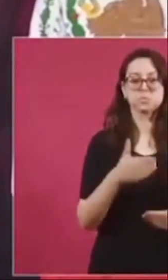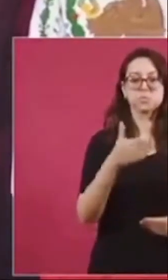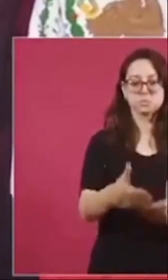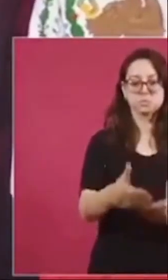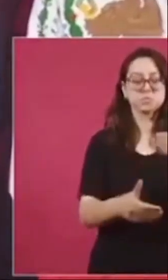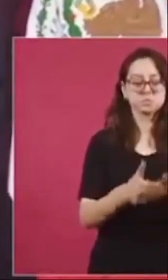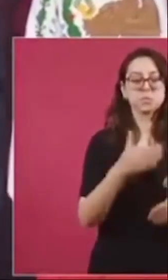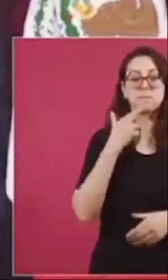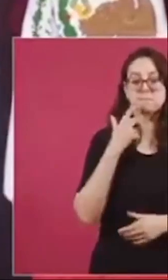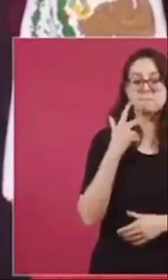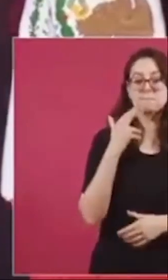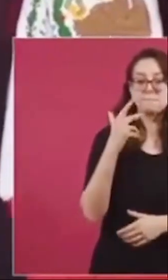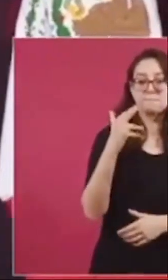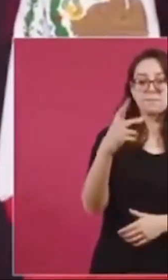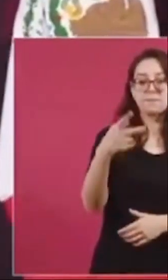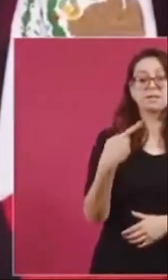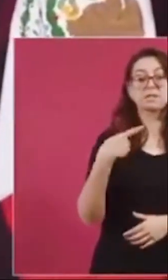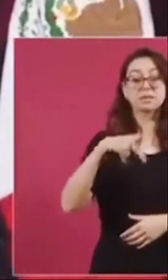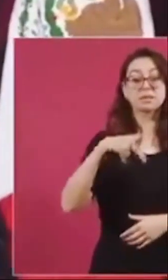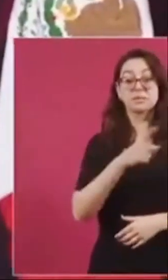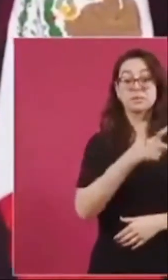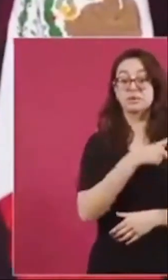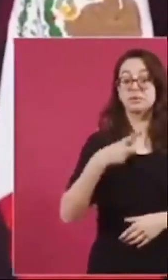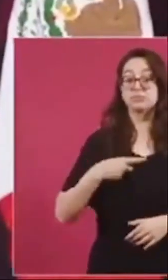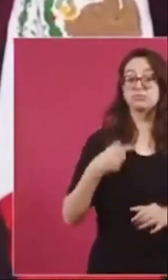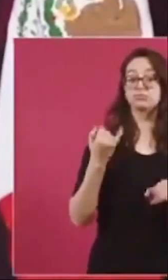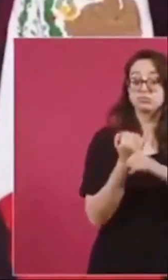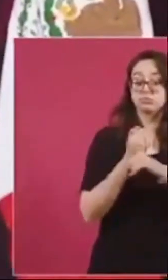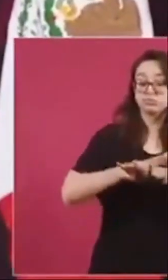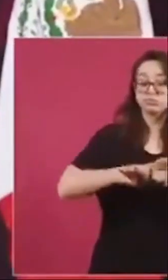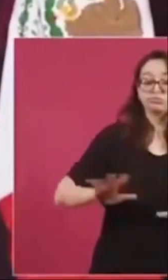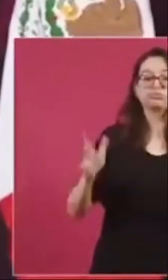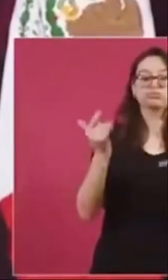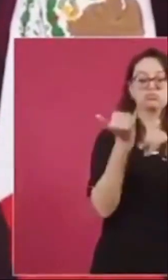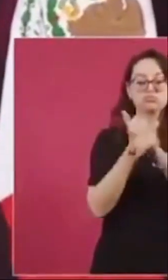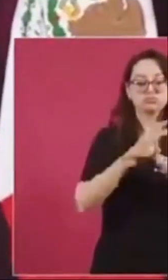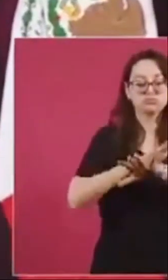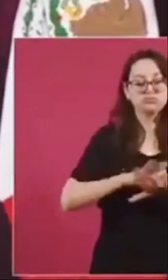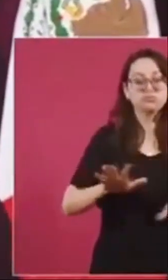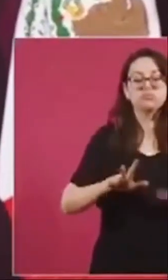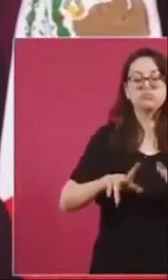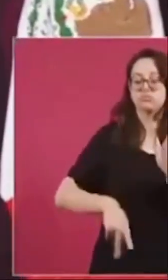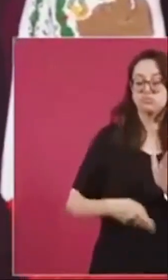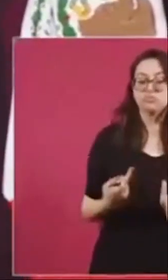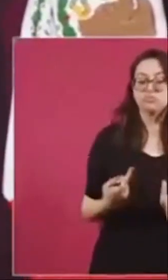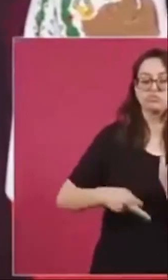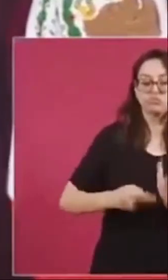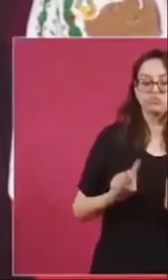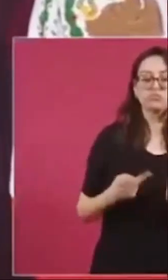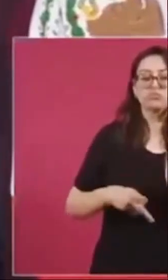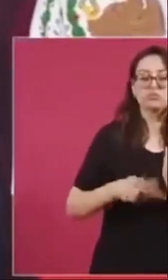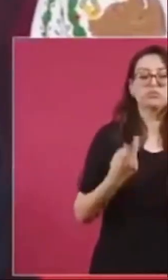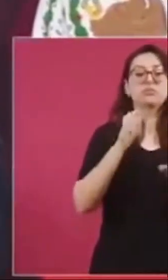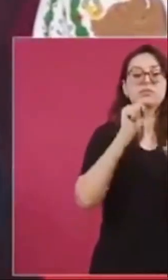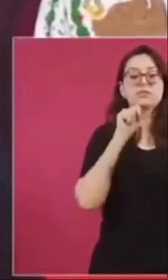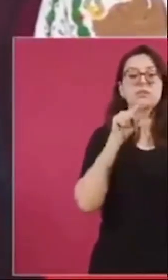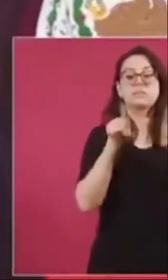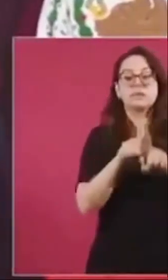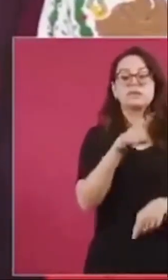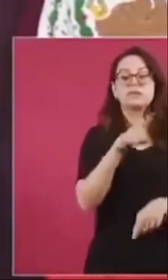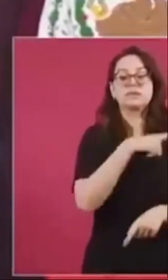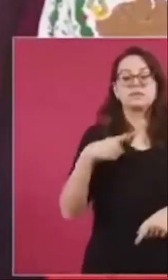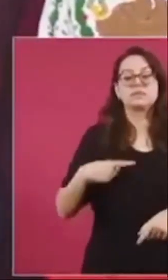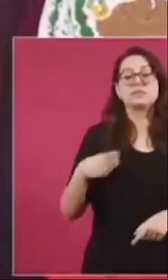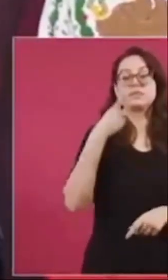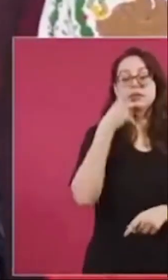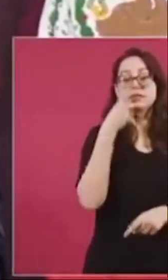calificar la elección, declarar la validez del proceso y entregarle la constancia de mayoría a quien gane. Entonces, Yanino Talora